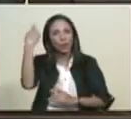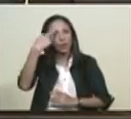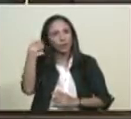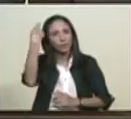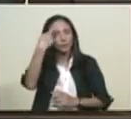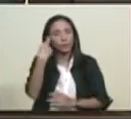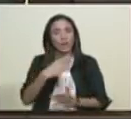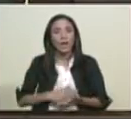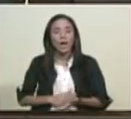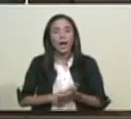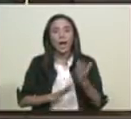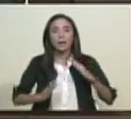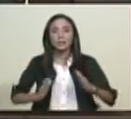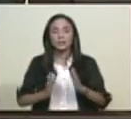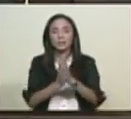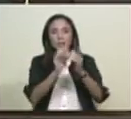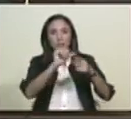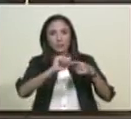Semana Santa.